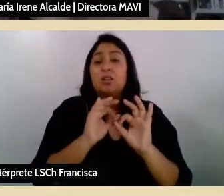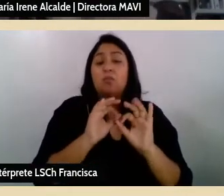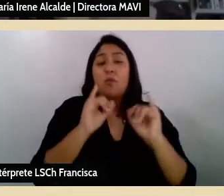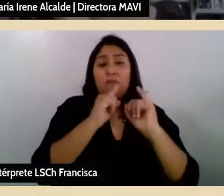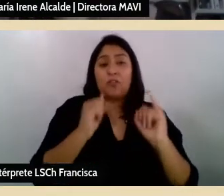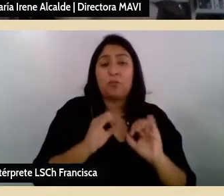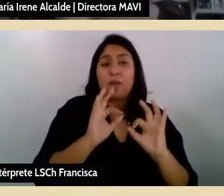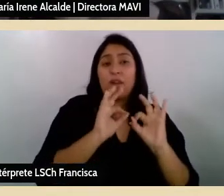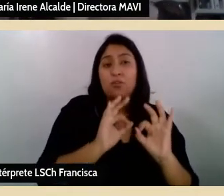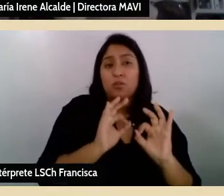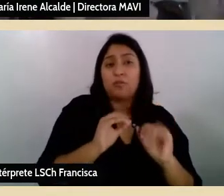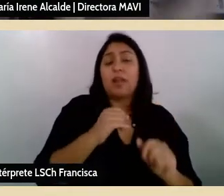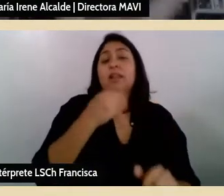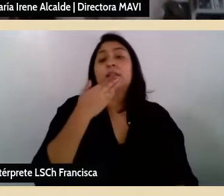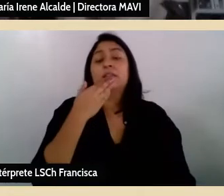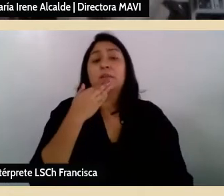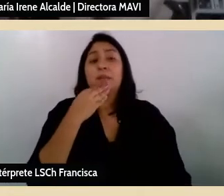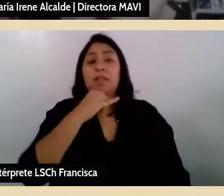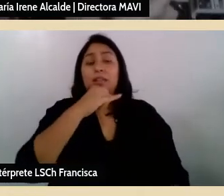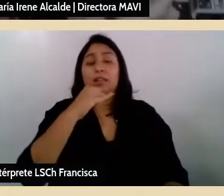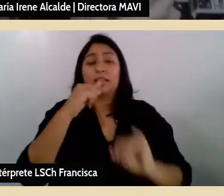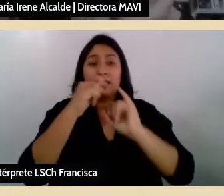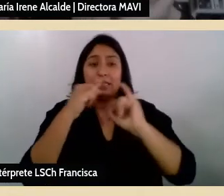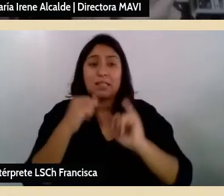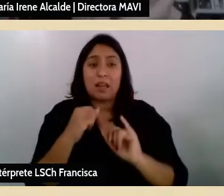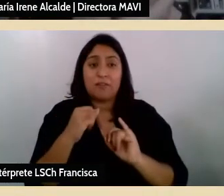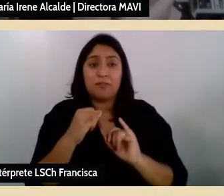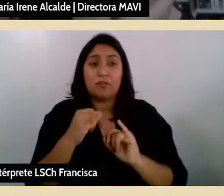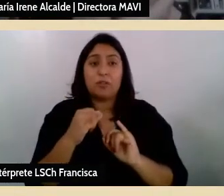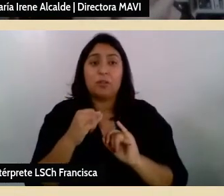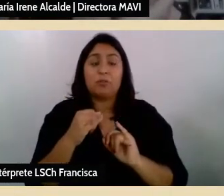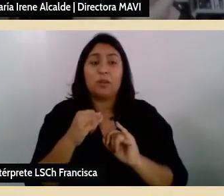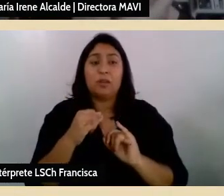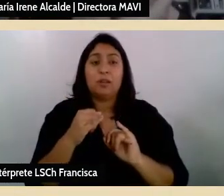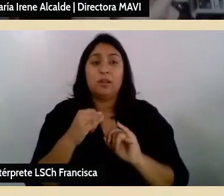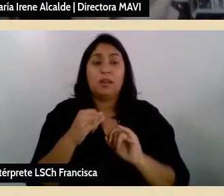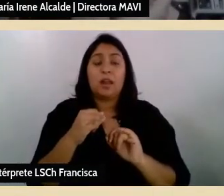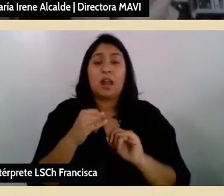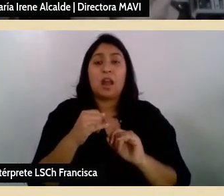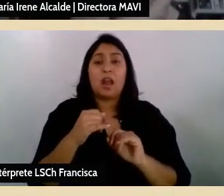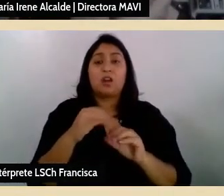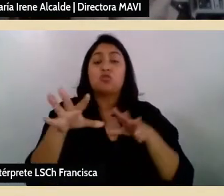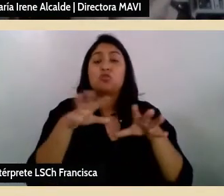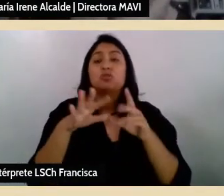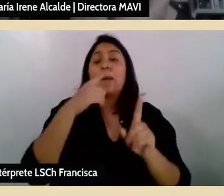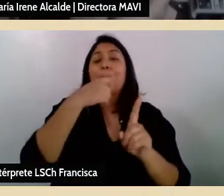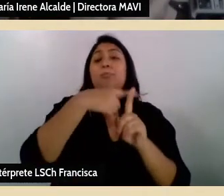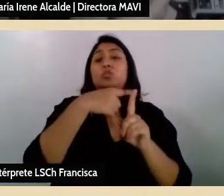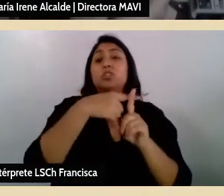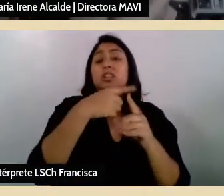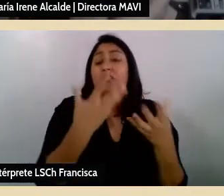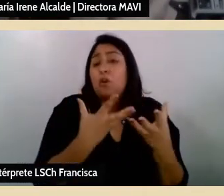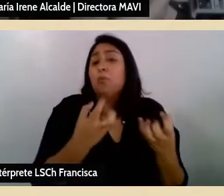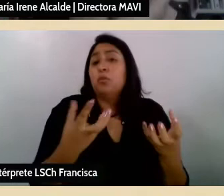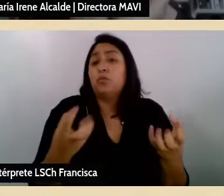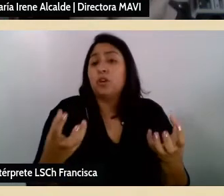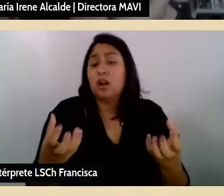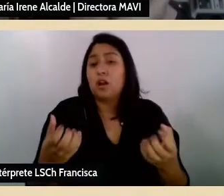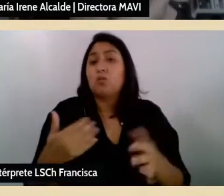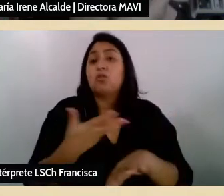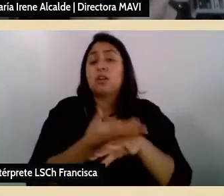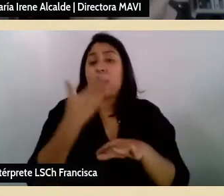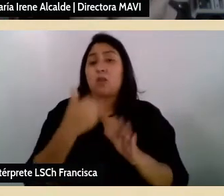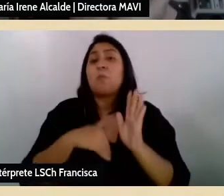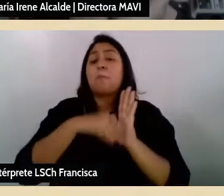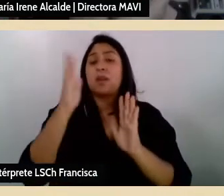también en ese aspecto has sentido que también ha generado algo positivo en cuanto a que hay un mayor compromiso